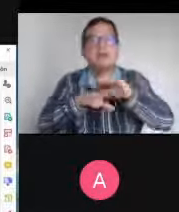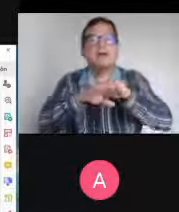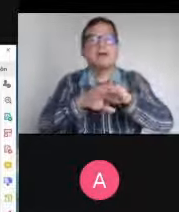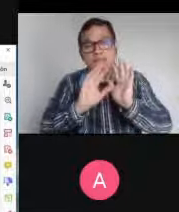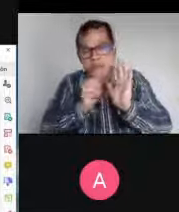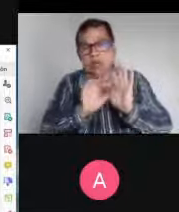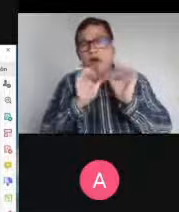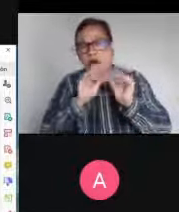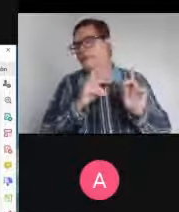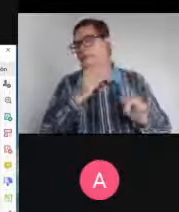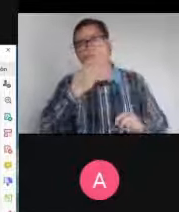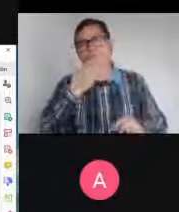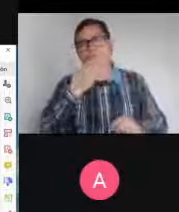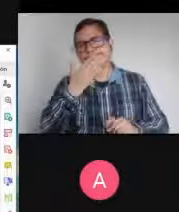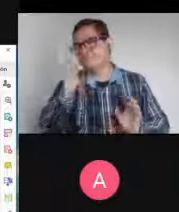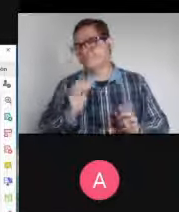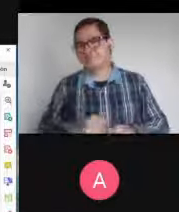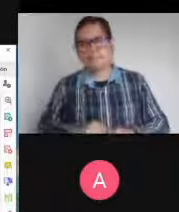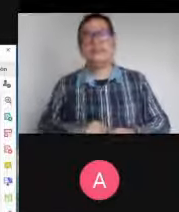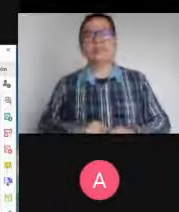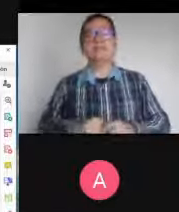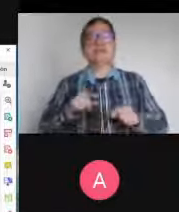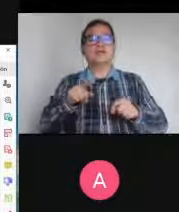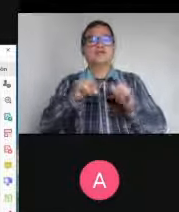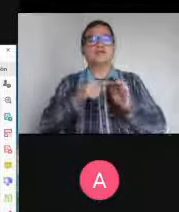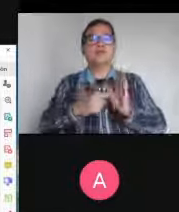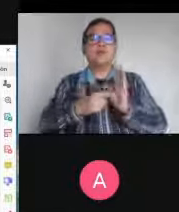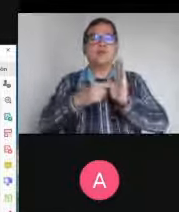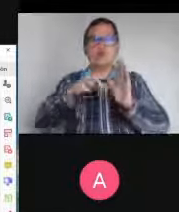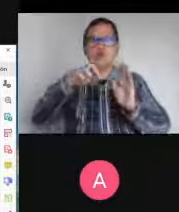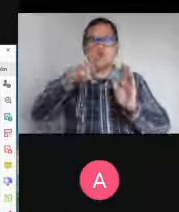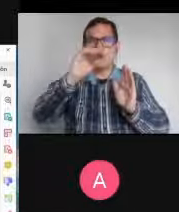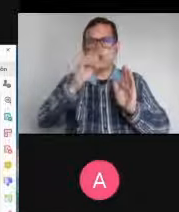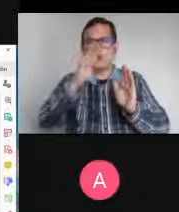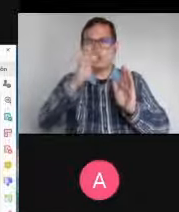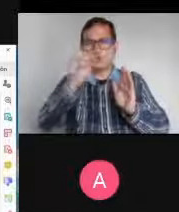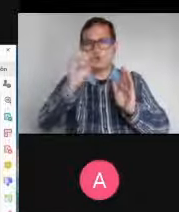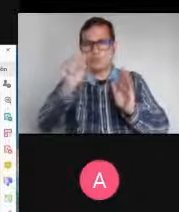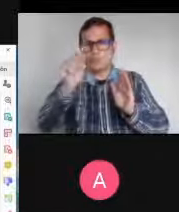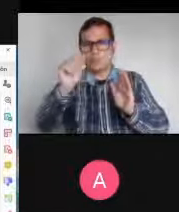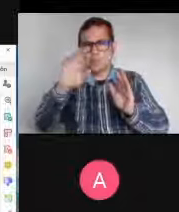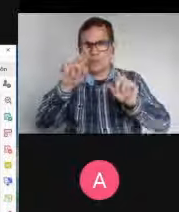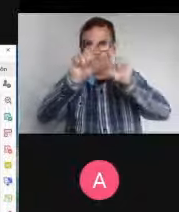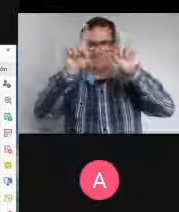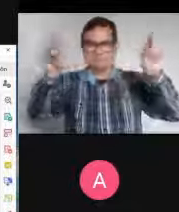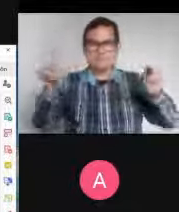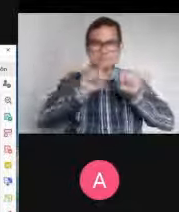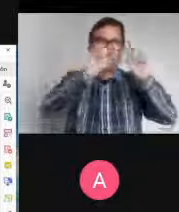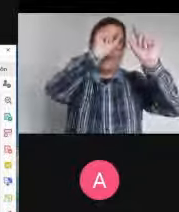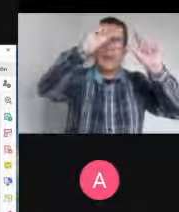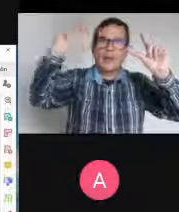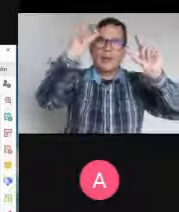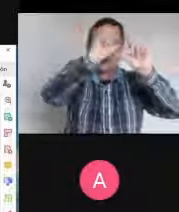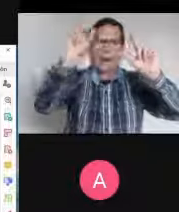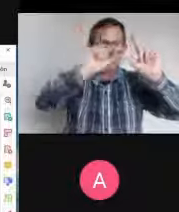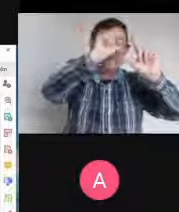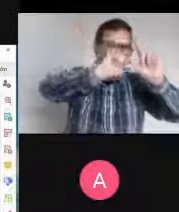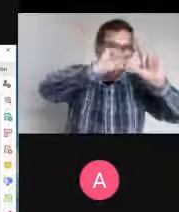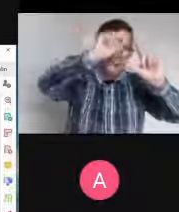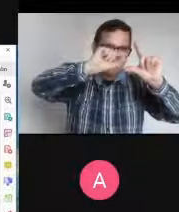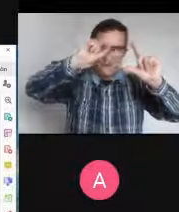Bueno, aquí está el protoboard, está la configuración de los diodos en el puente, está conectado